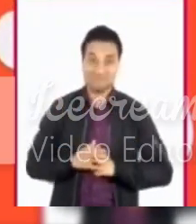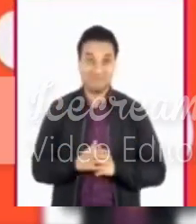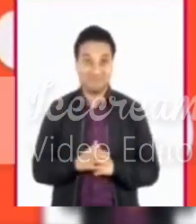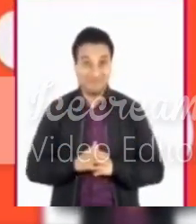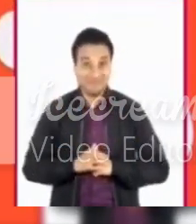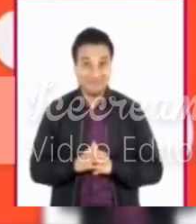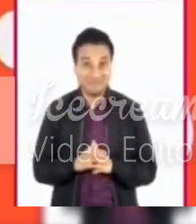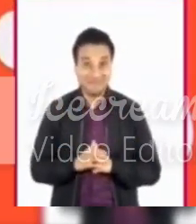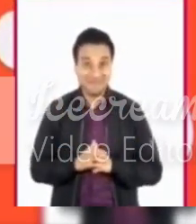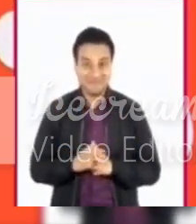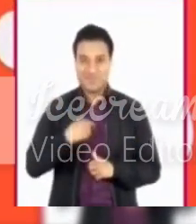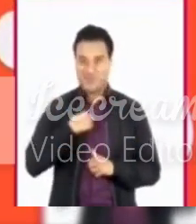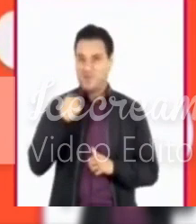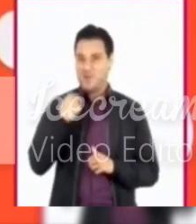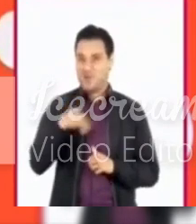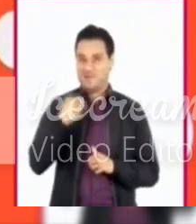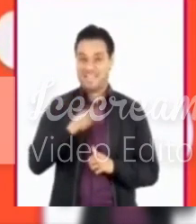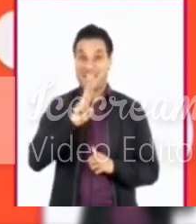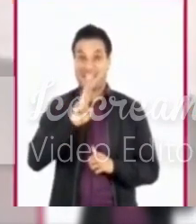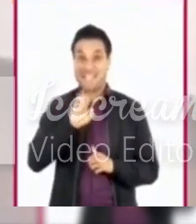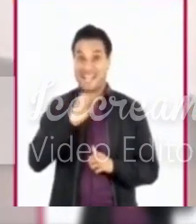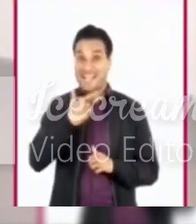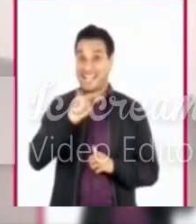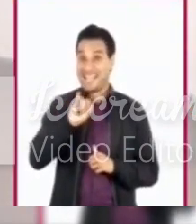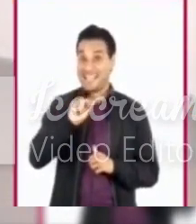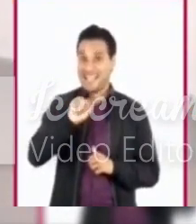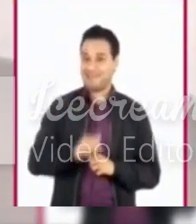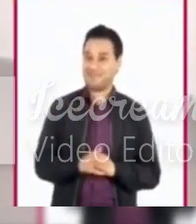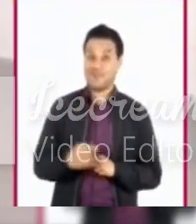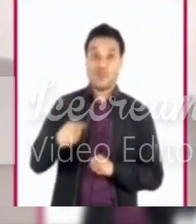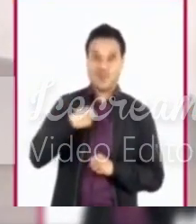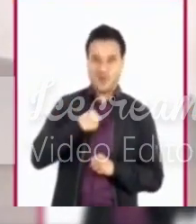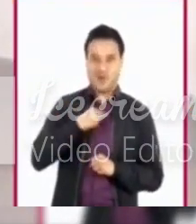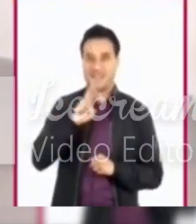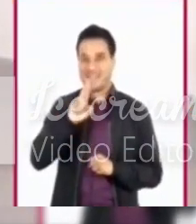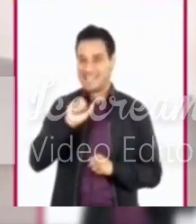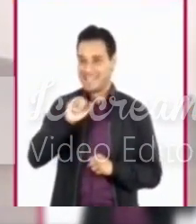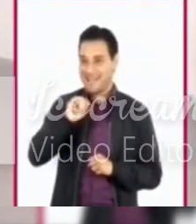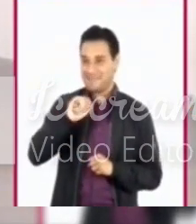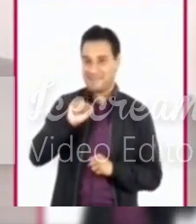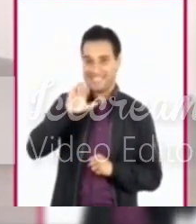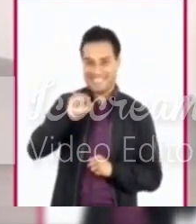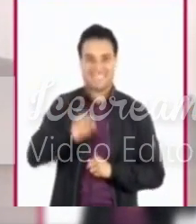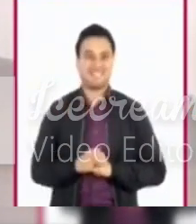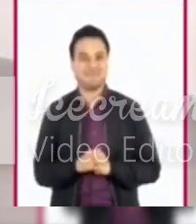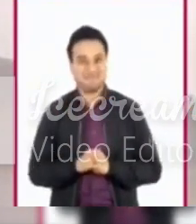quedar. Mi nombre es Regina Arias. Y el mío es Ramsés Aquiles.